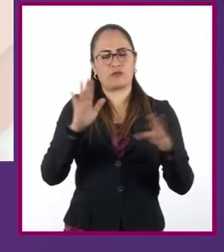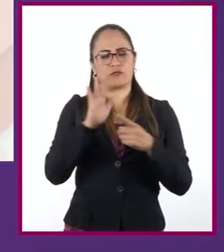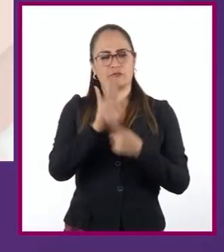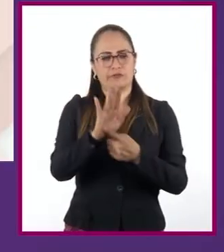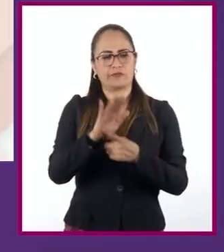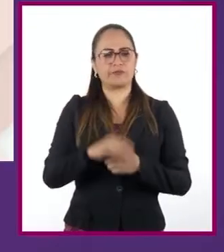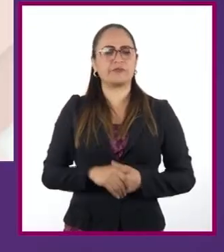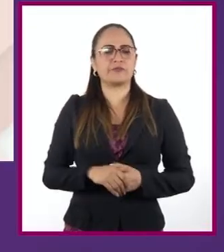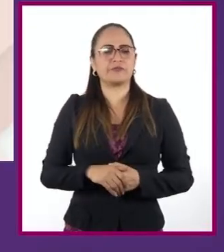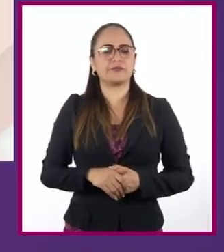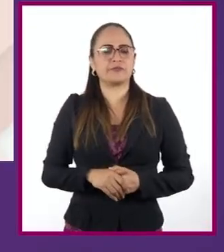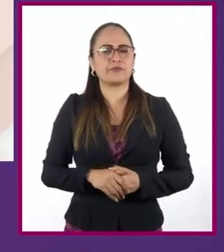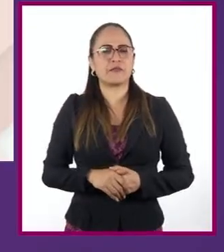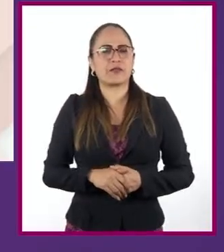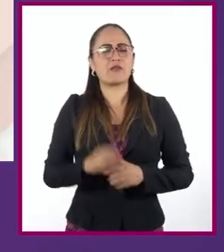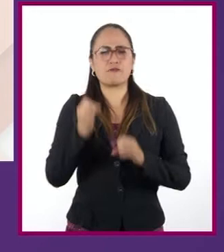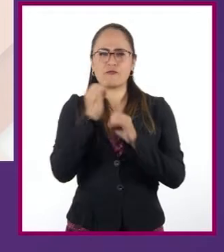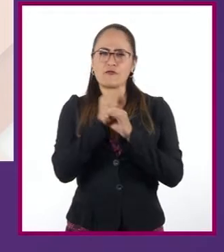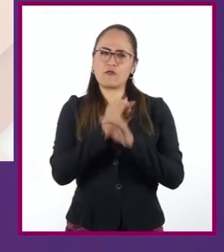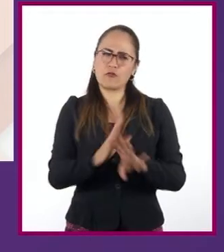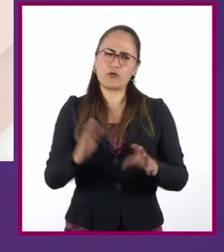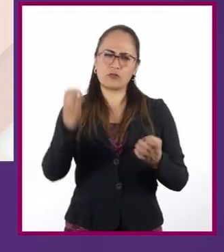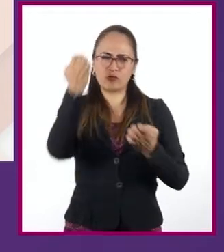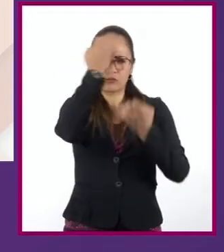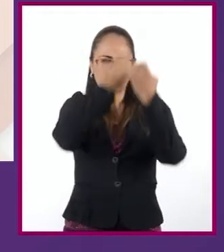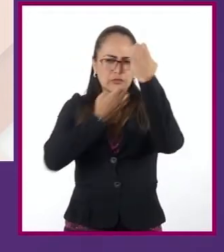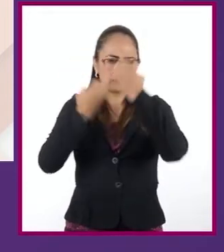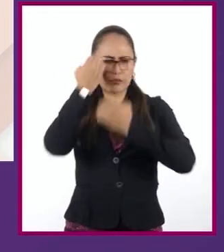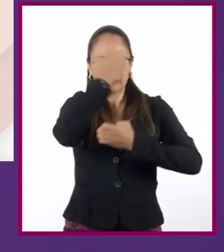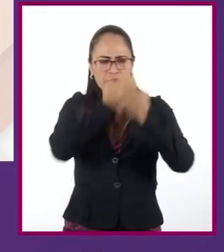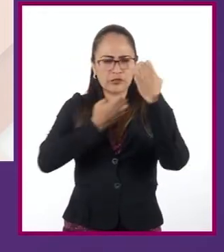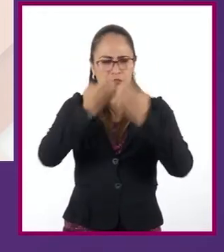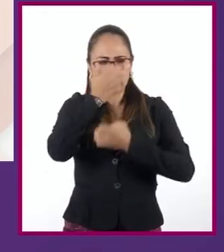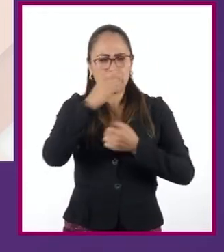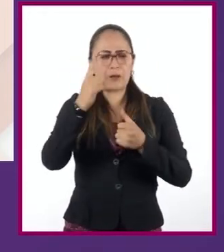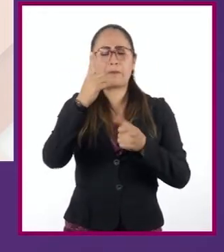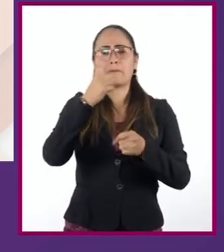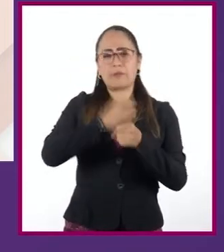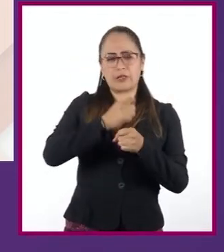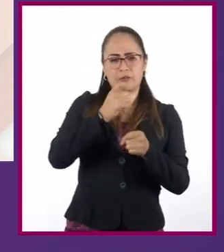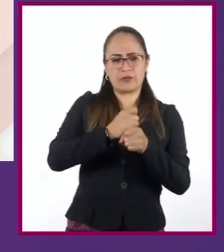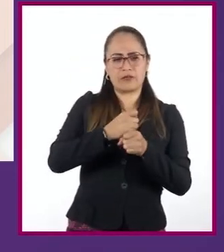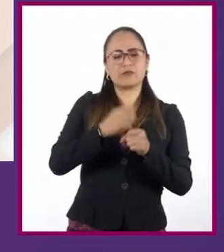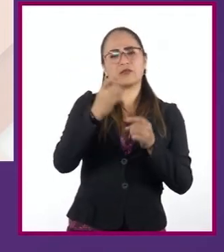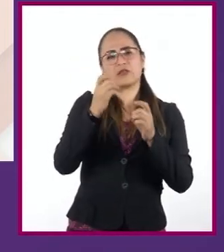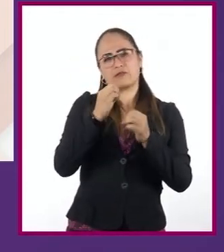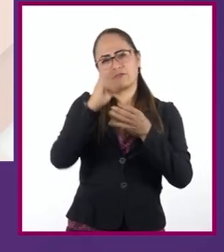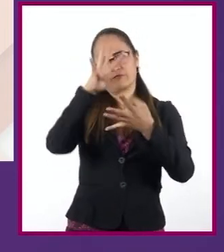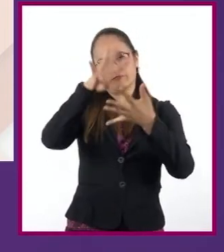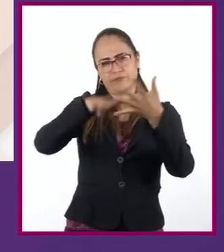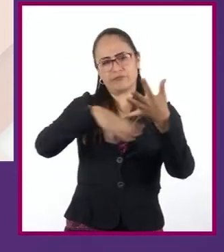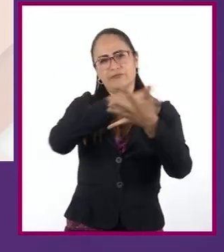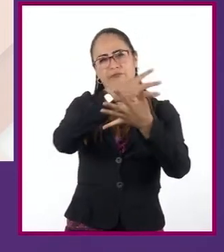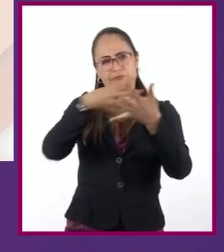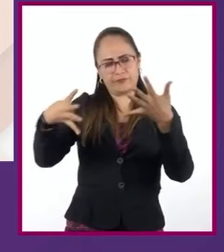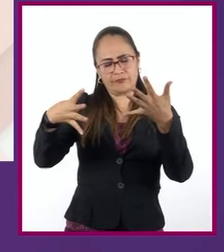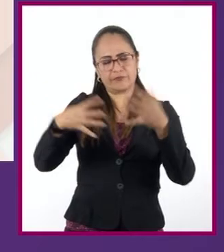dice: para analizar la información que obtuvimos, primero organizamos los datos en